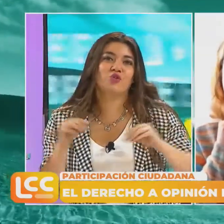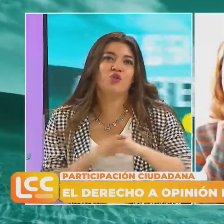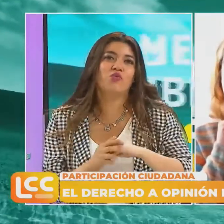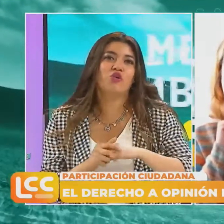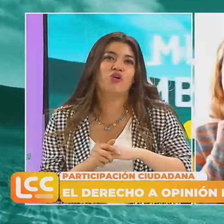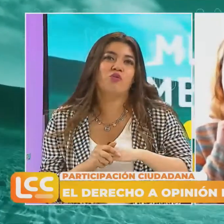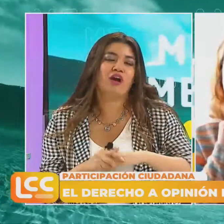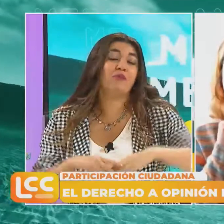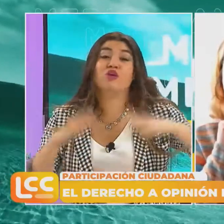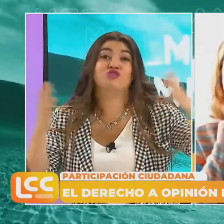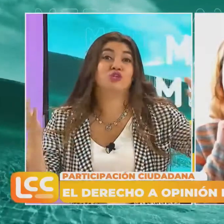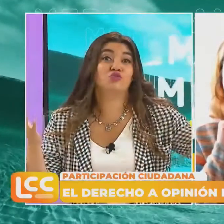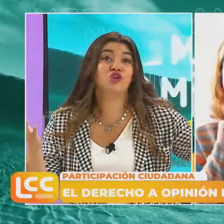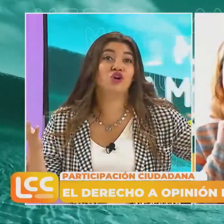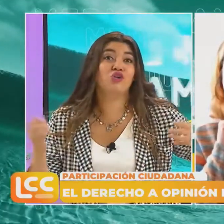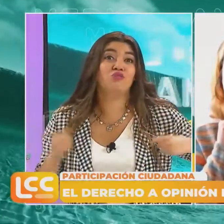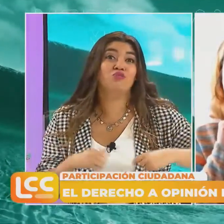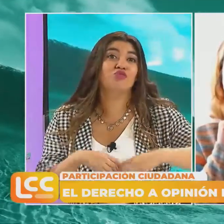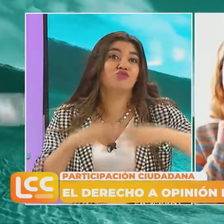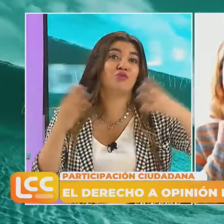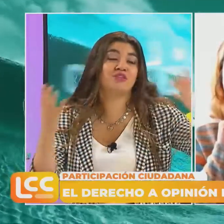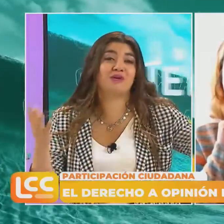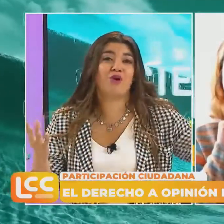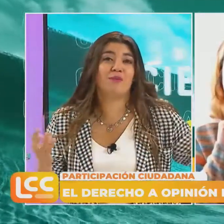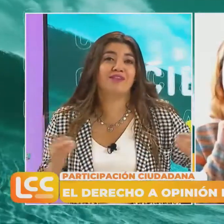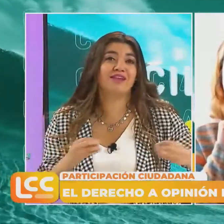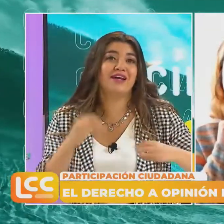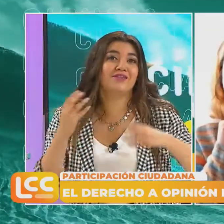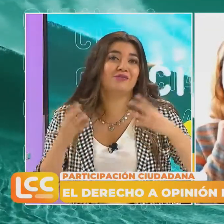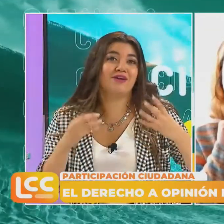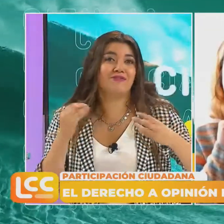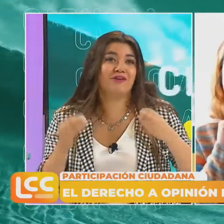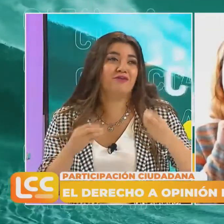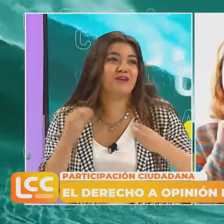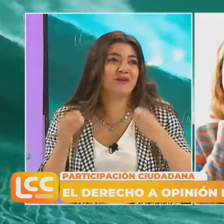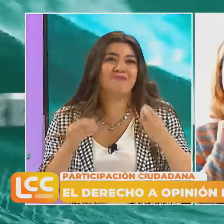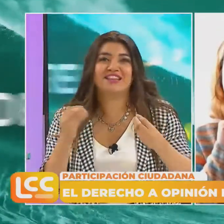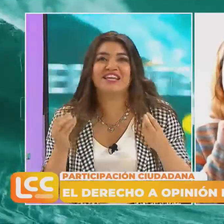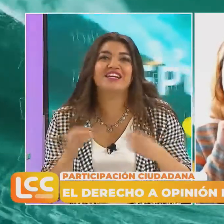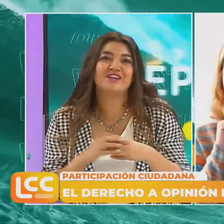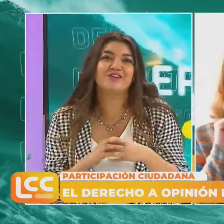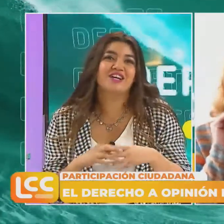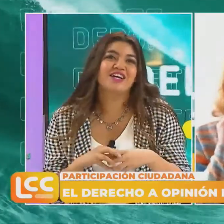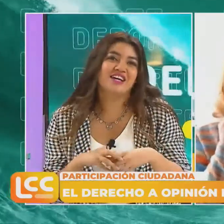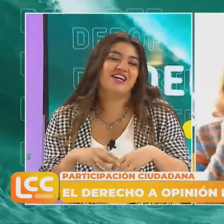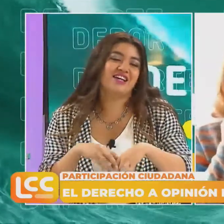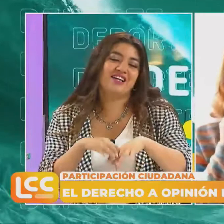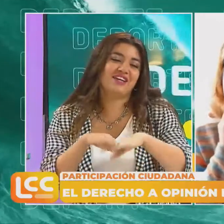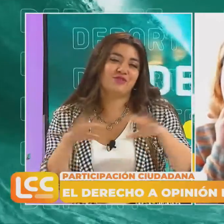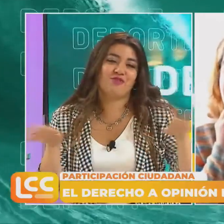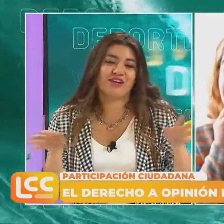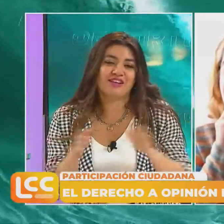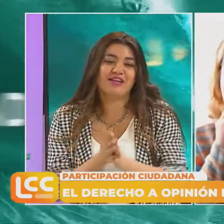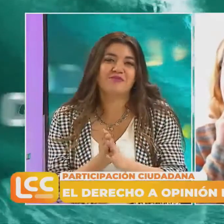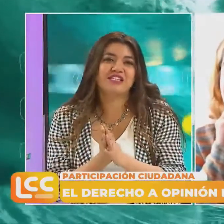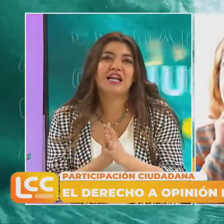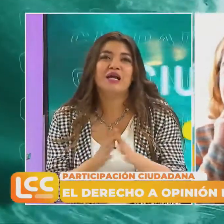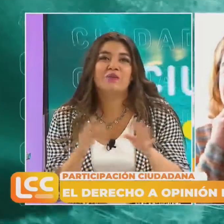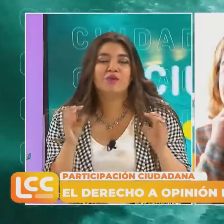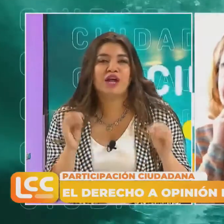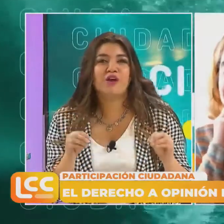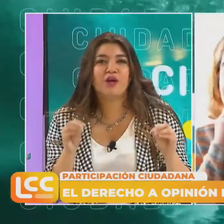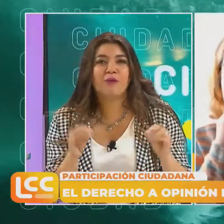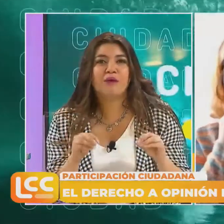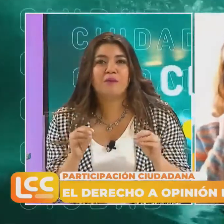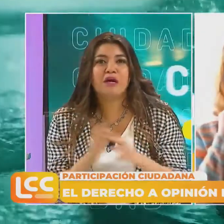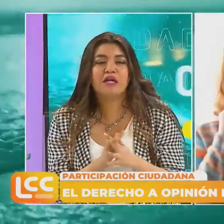ciertos grupos, como un cambio de constitución, muchos empezamos a aprender a tomar un lenguaje más técnico, y eso fue claro. transversal.